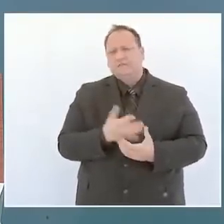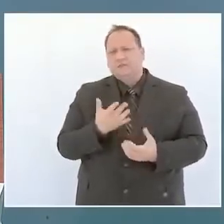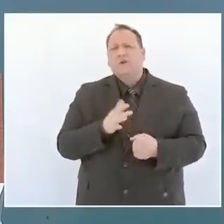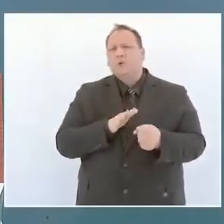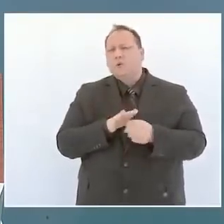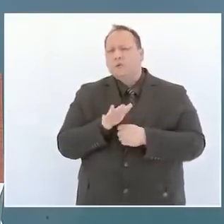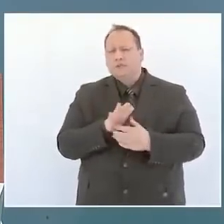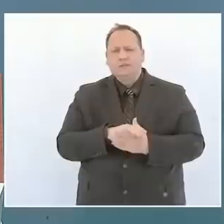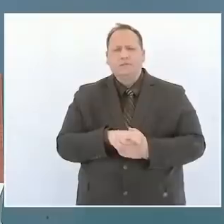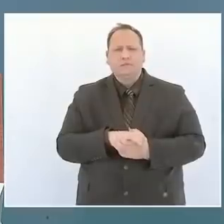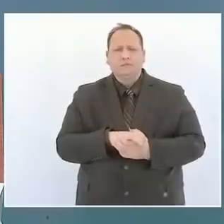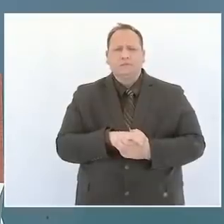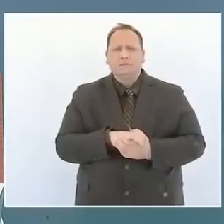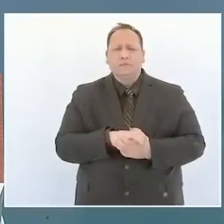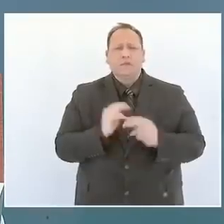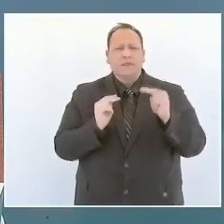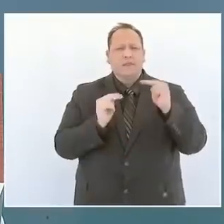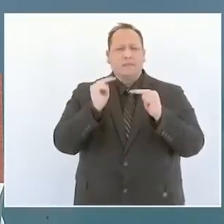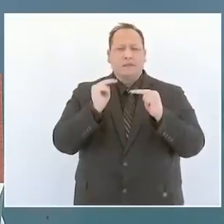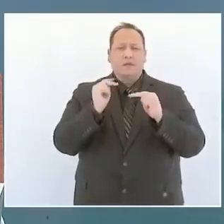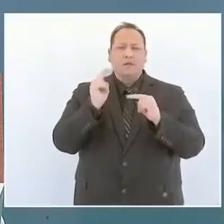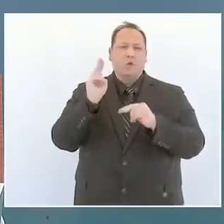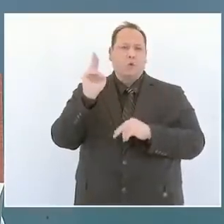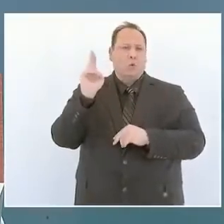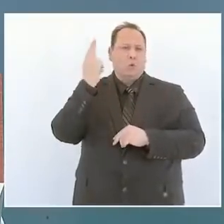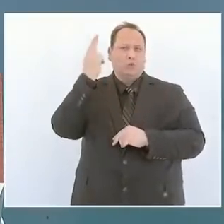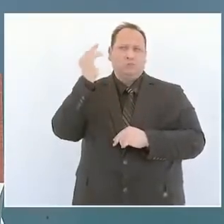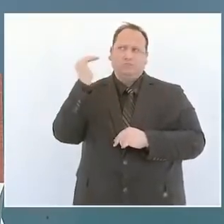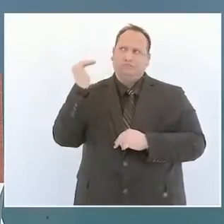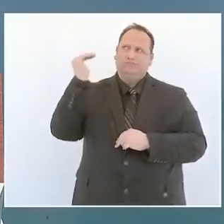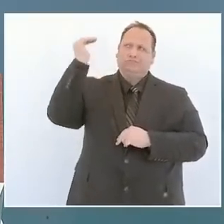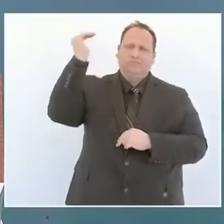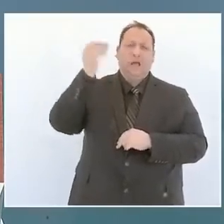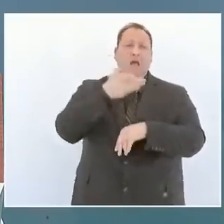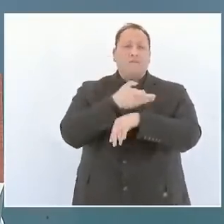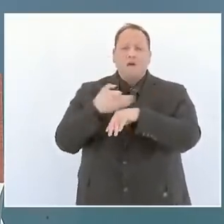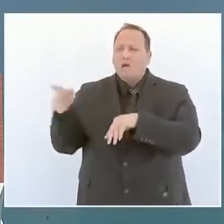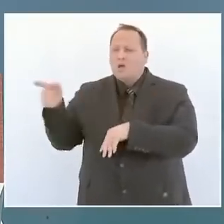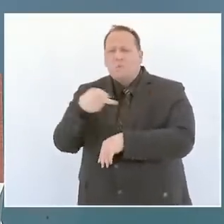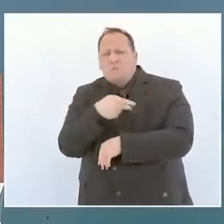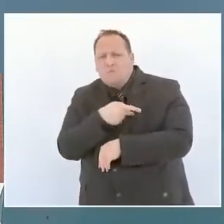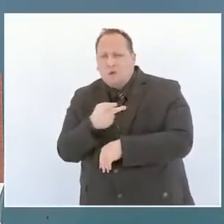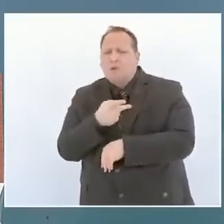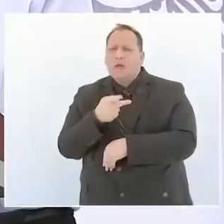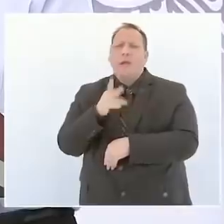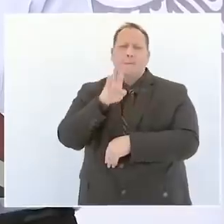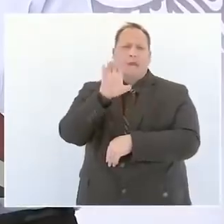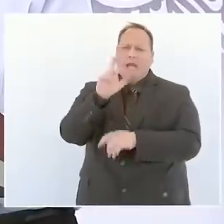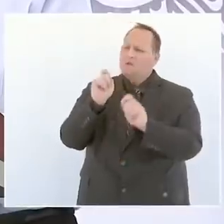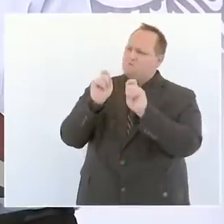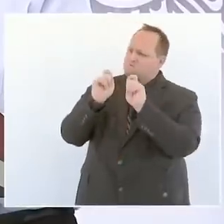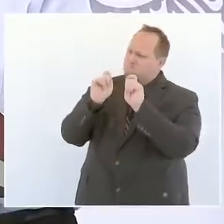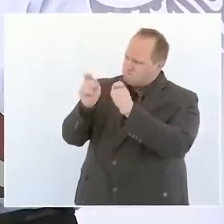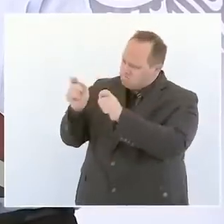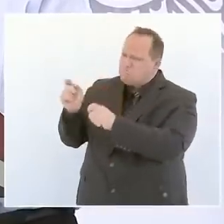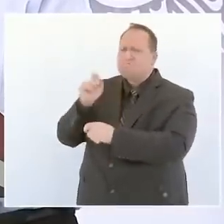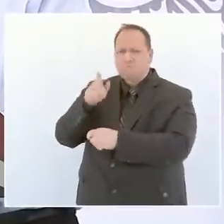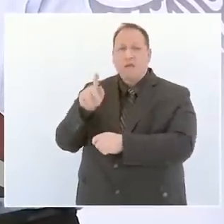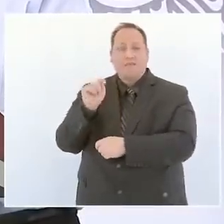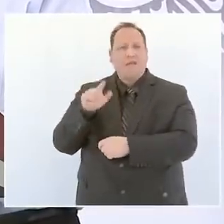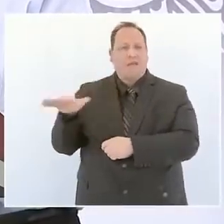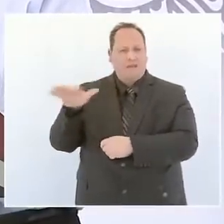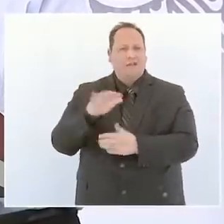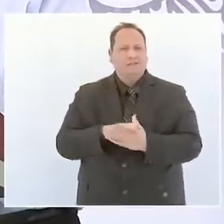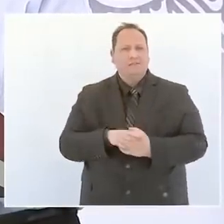de nivel universitario, de familias humildes, también reciben becas en